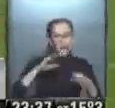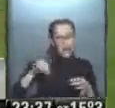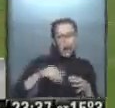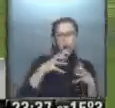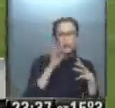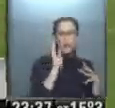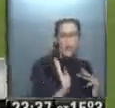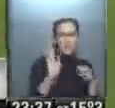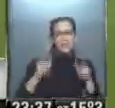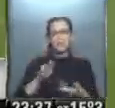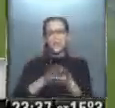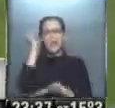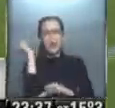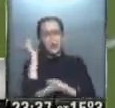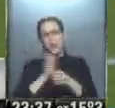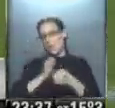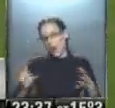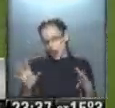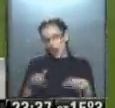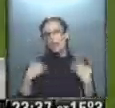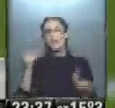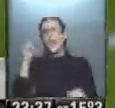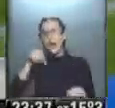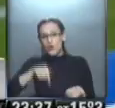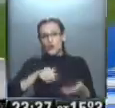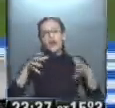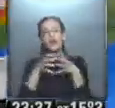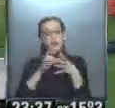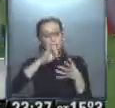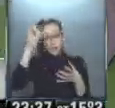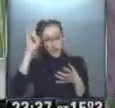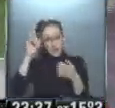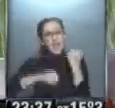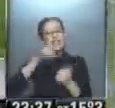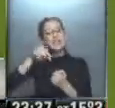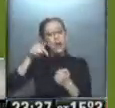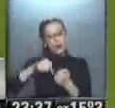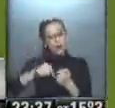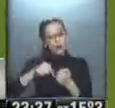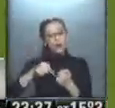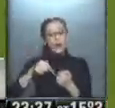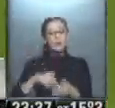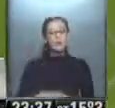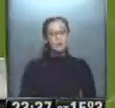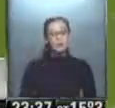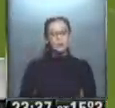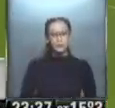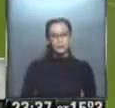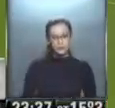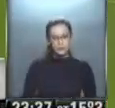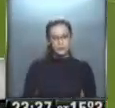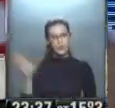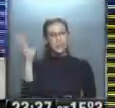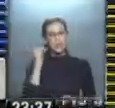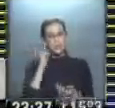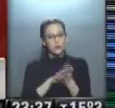B, sino también desde lo económico. Y lo cierto es que la entidad que preside hasta ahora, Joseph Blatter, oyó los reclamos de este